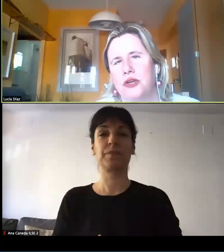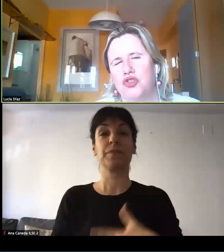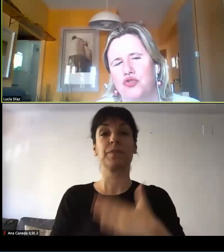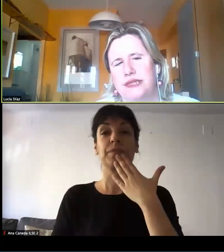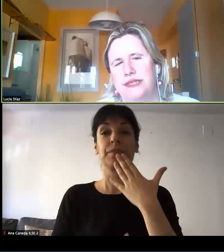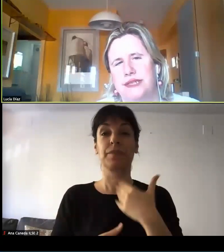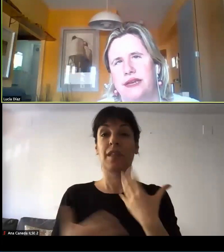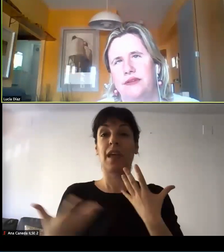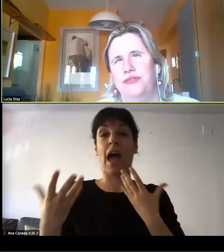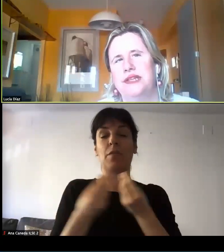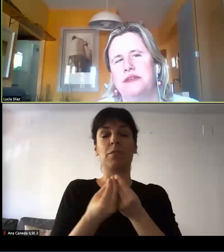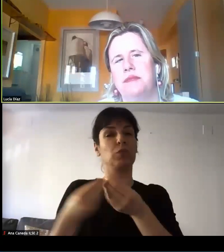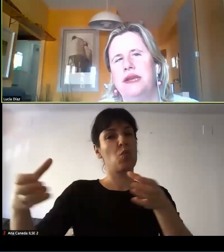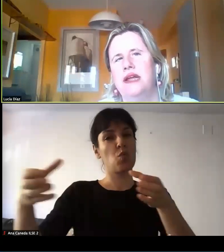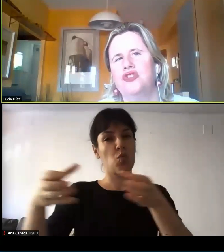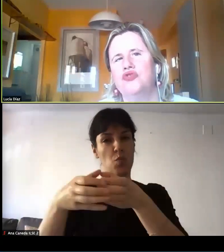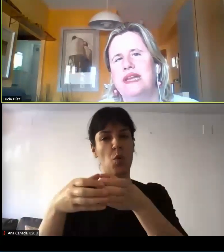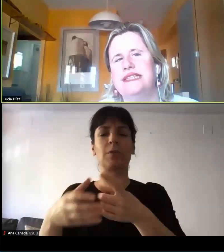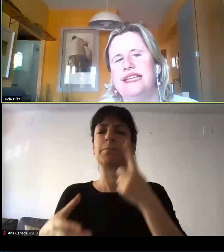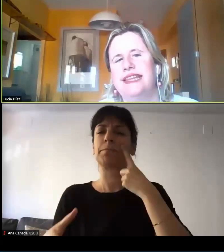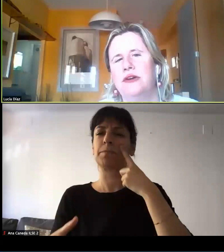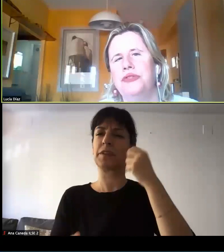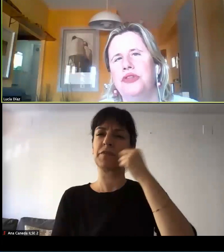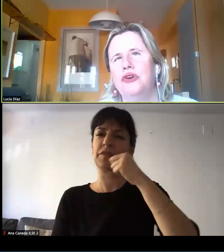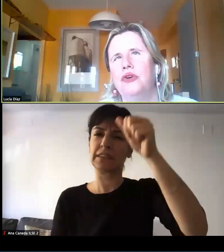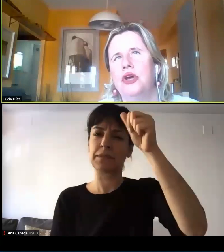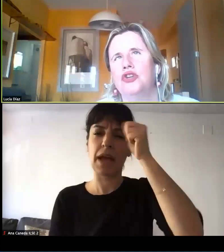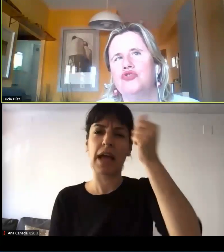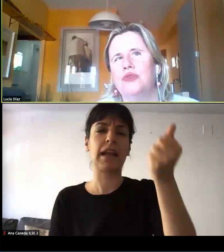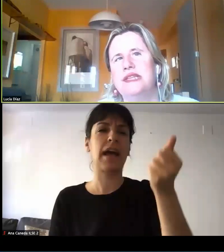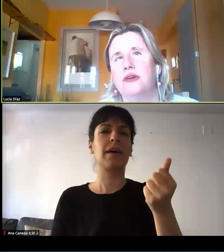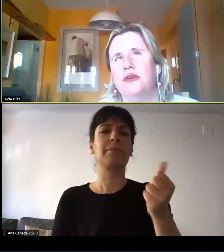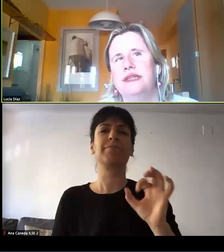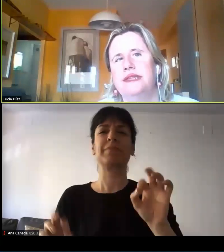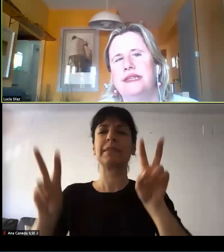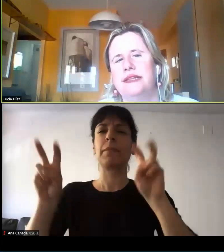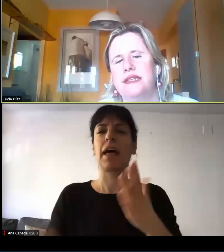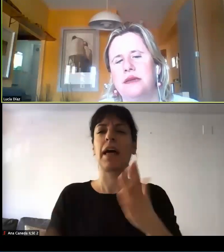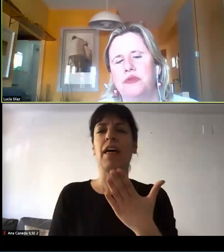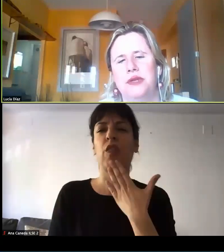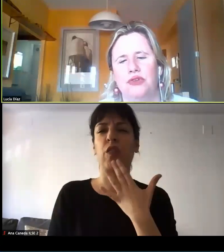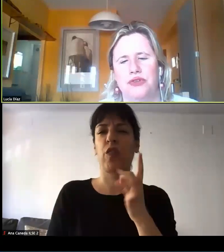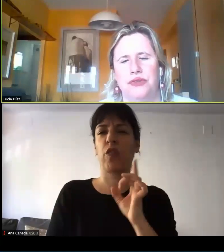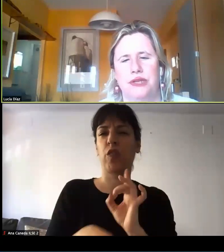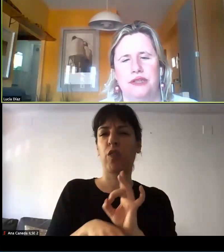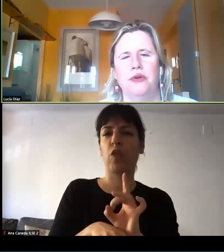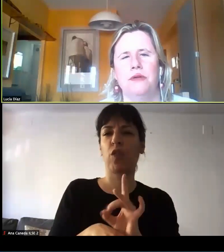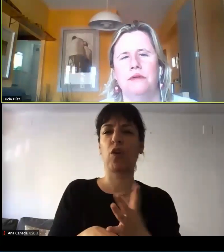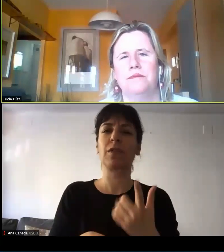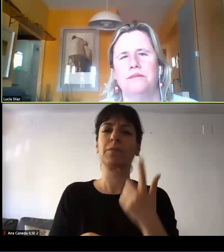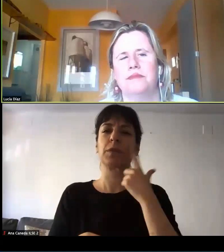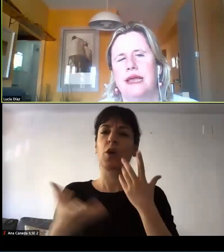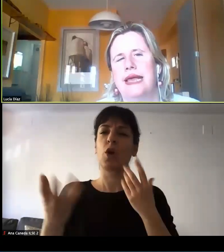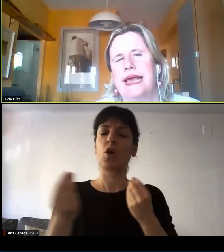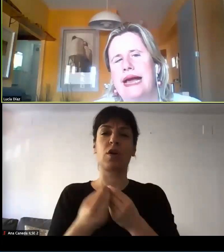grupales, suelen ser en fin de semana, suelen ser de ocio, suelen ser con entidades del movimiento